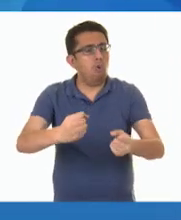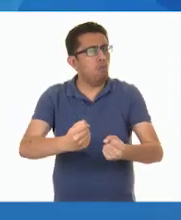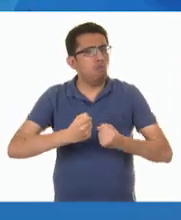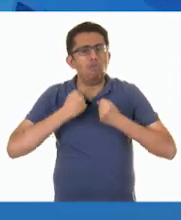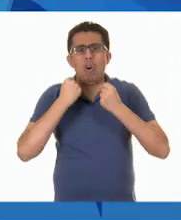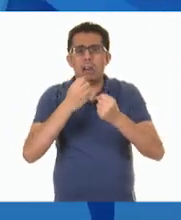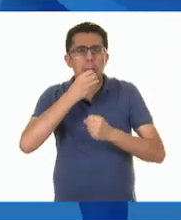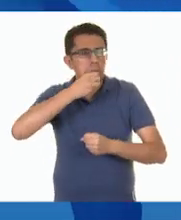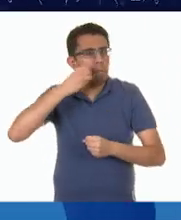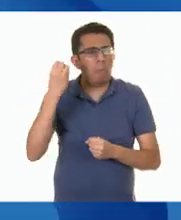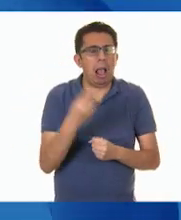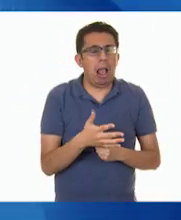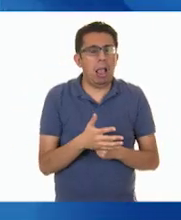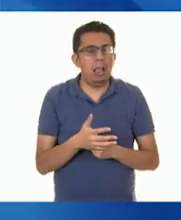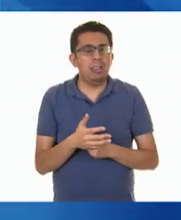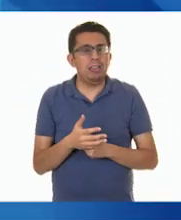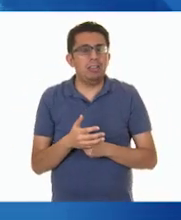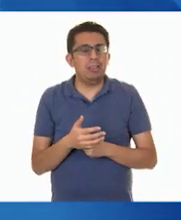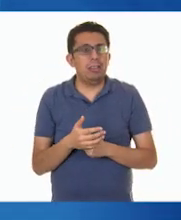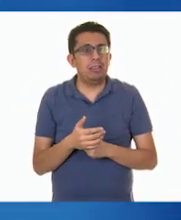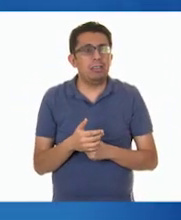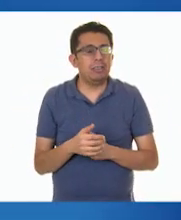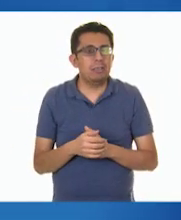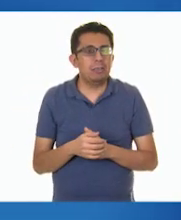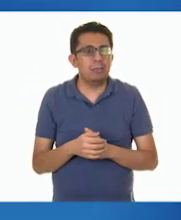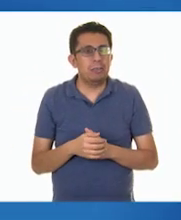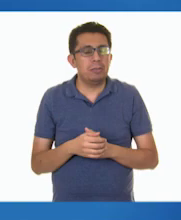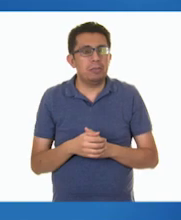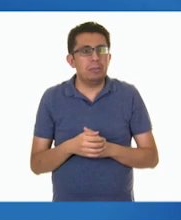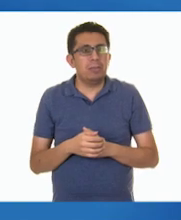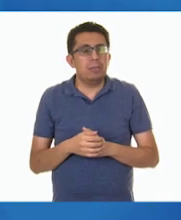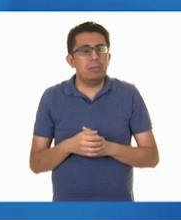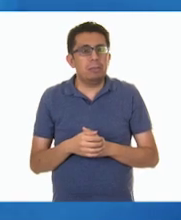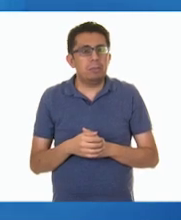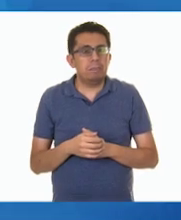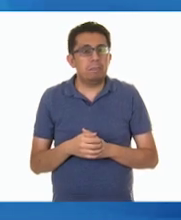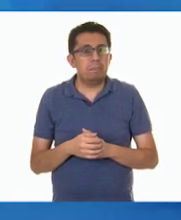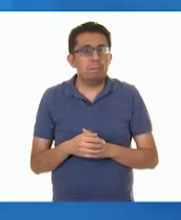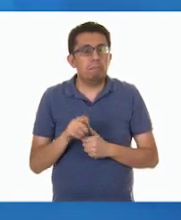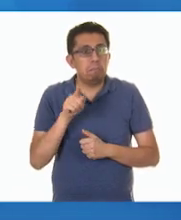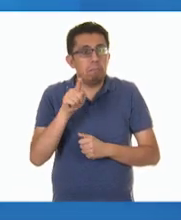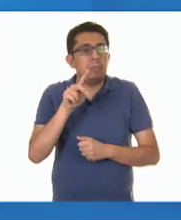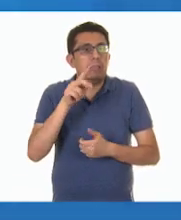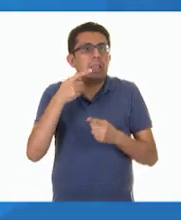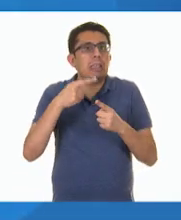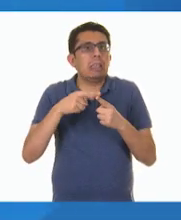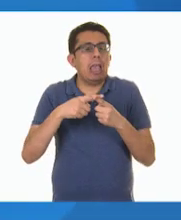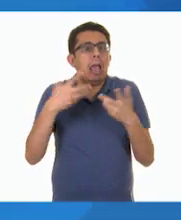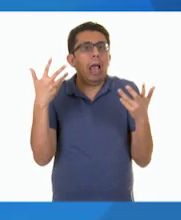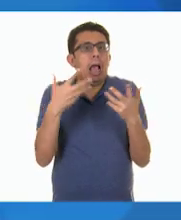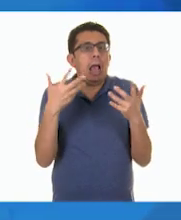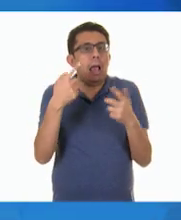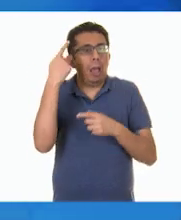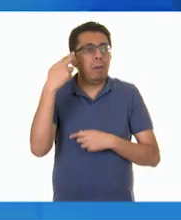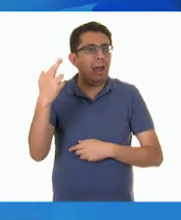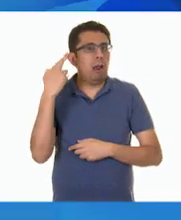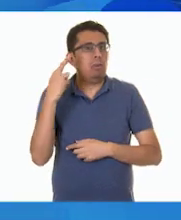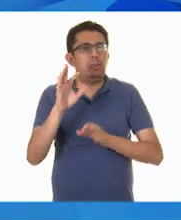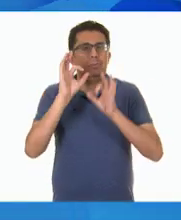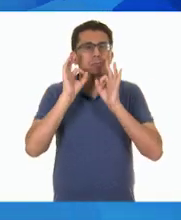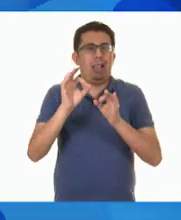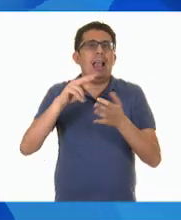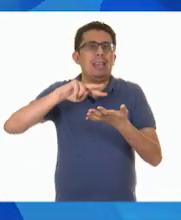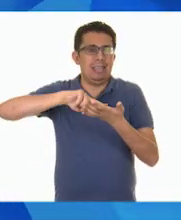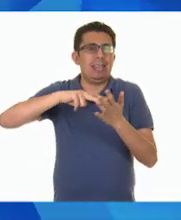y súper padre. Y el que hacía que el lugar se escuchara perfecto era el ingeniero de sonido. Entonces en ese momento ya no quise